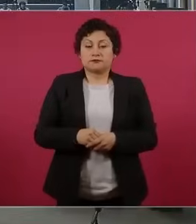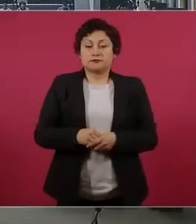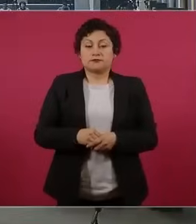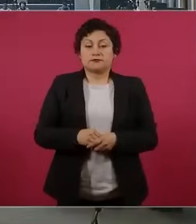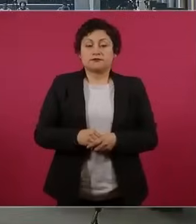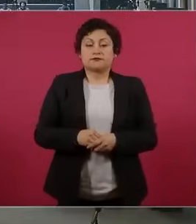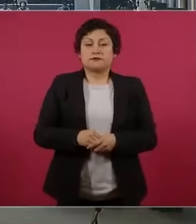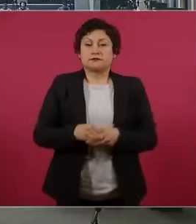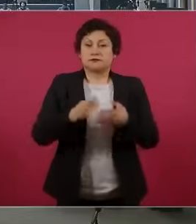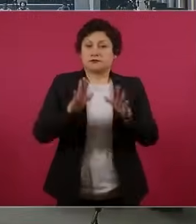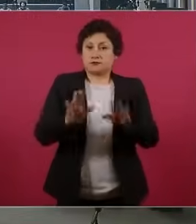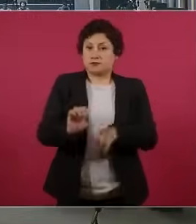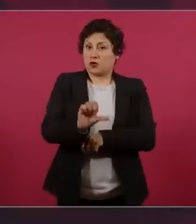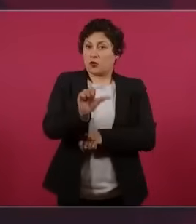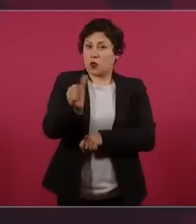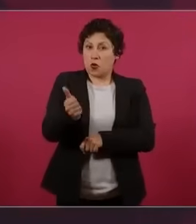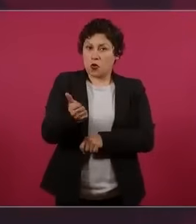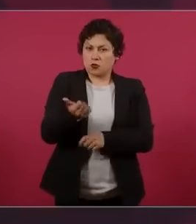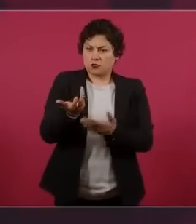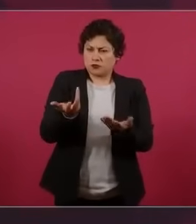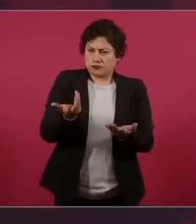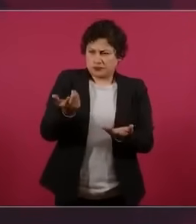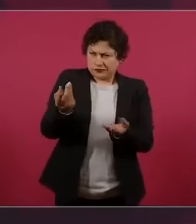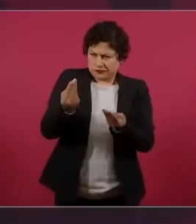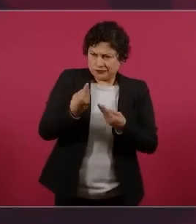También que me digan,